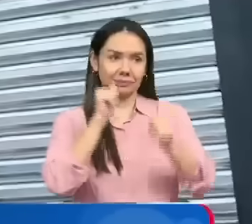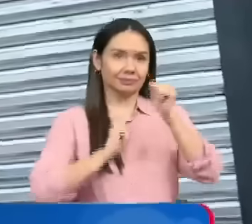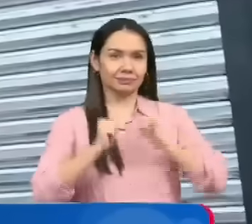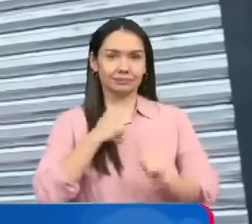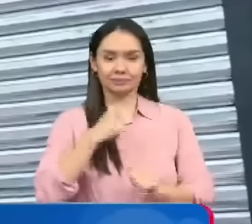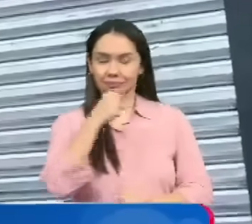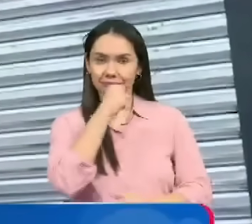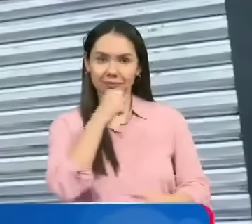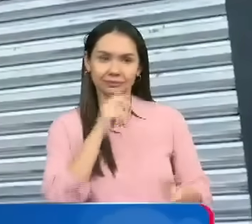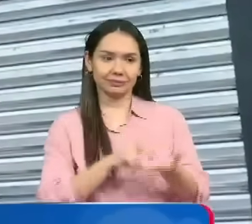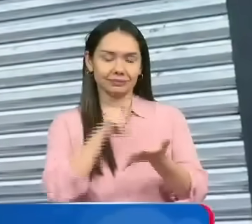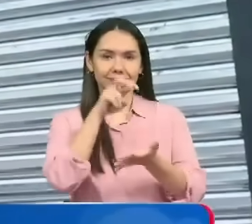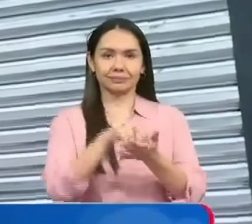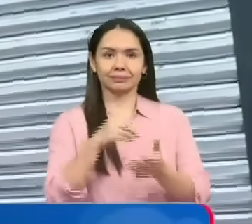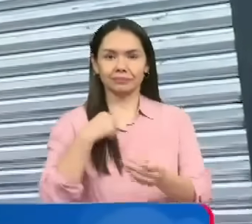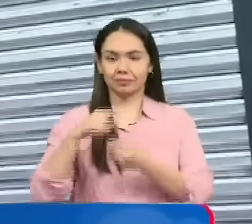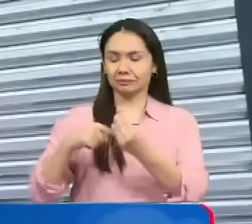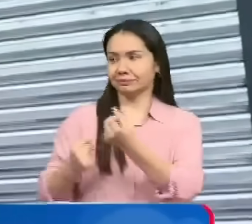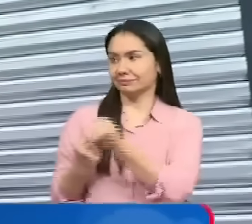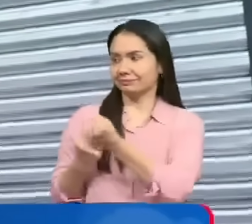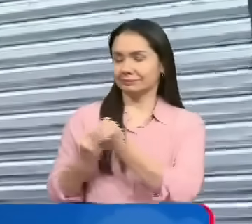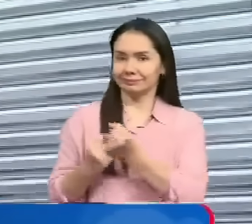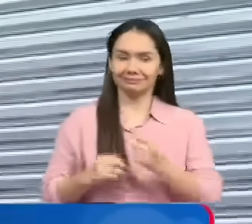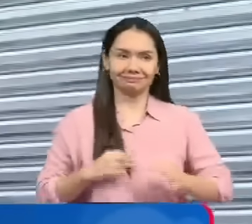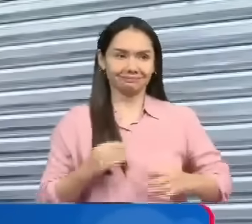artista y sacar adelante a su familia.